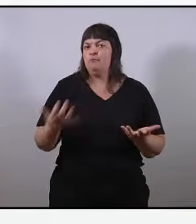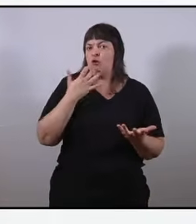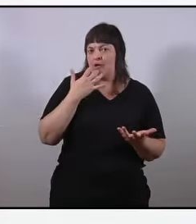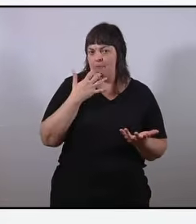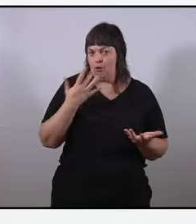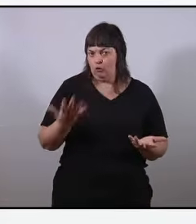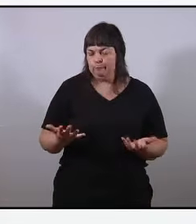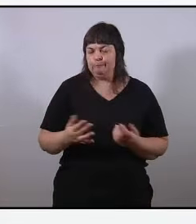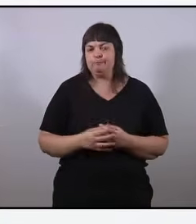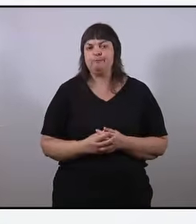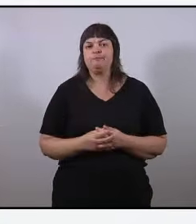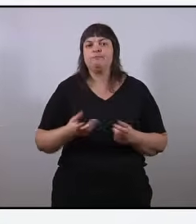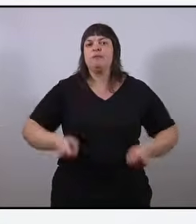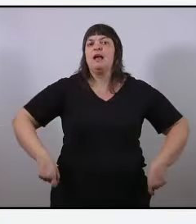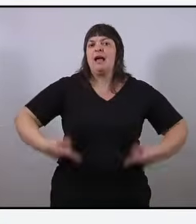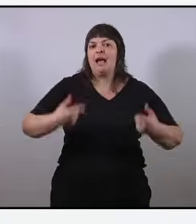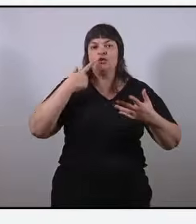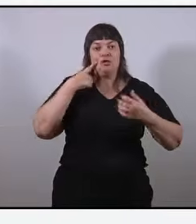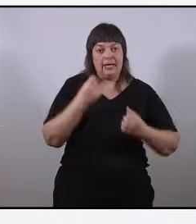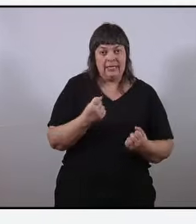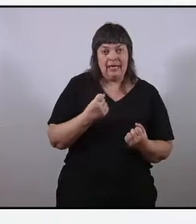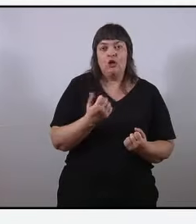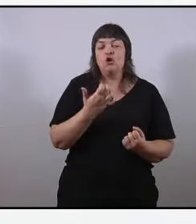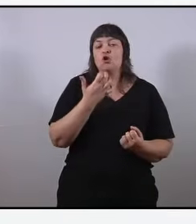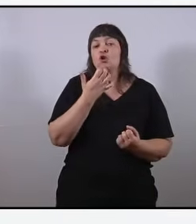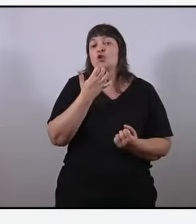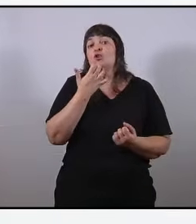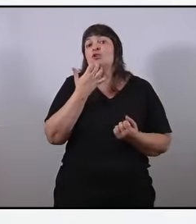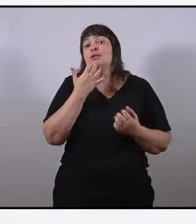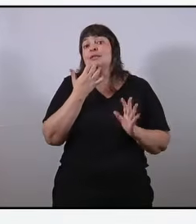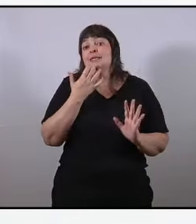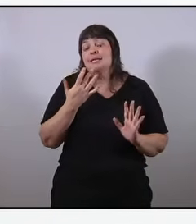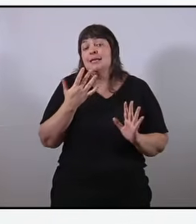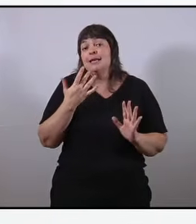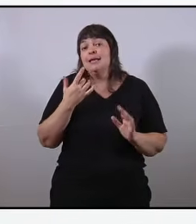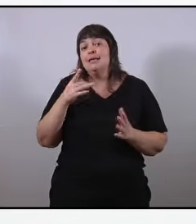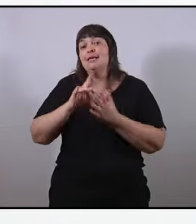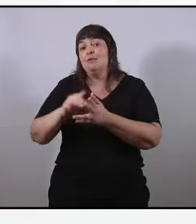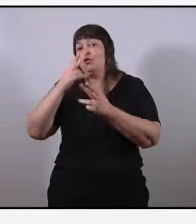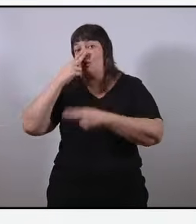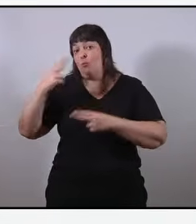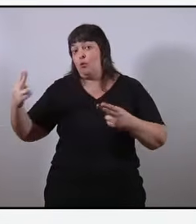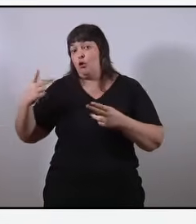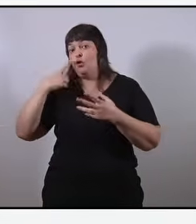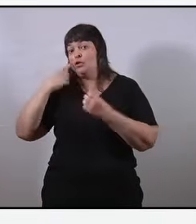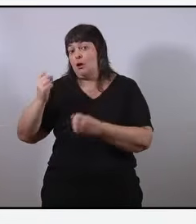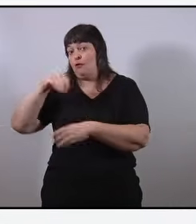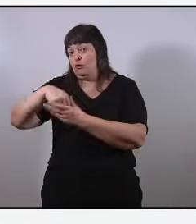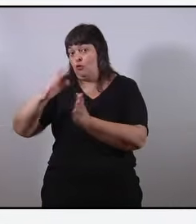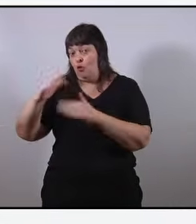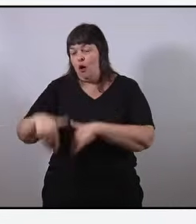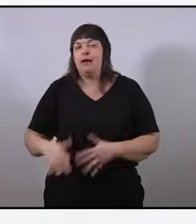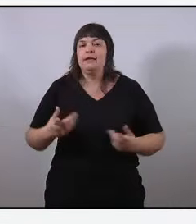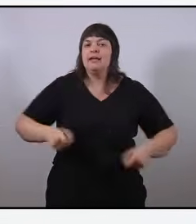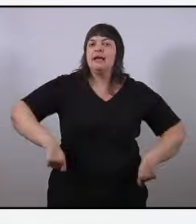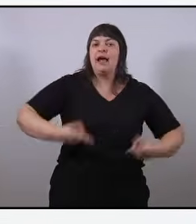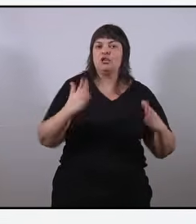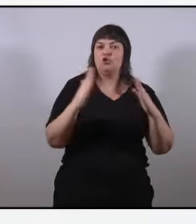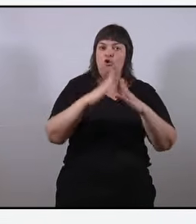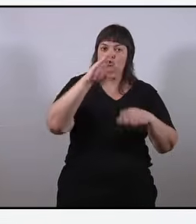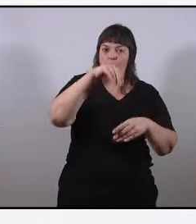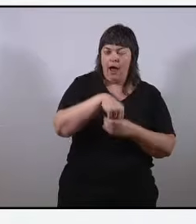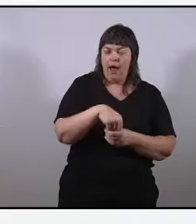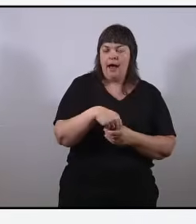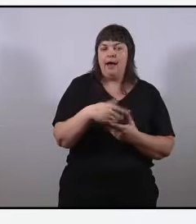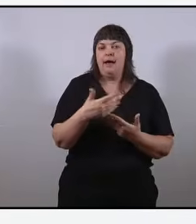encuentran, por ejemplo, gastos sanitarios que no sean contemplados por el Servicio Público de Salud, gastos en el hogar,